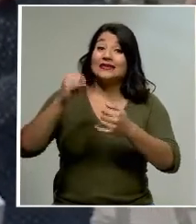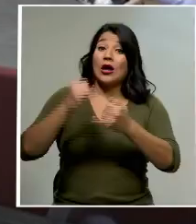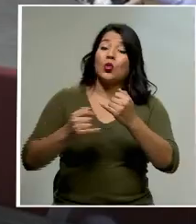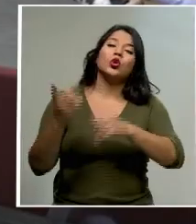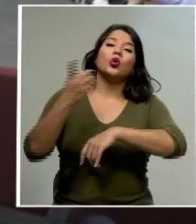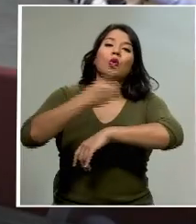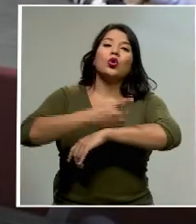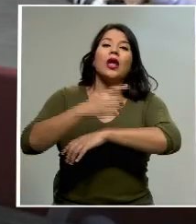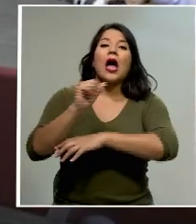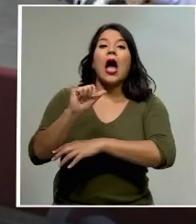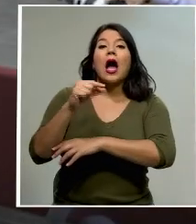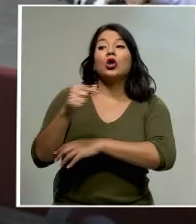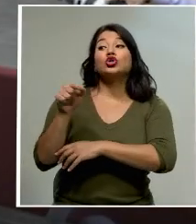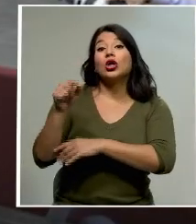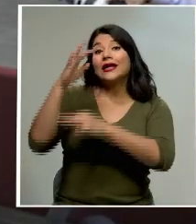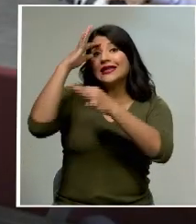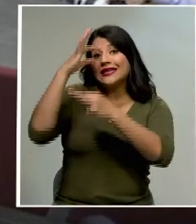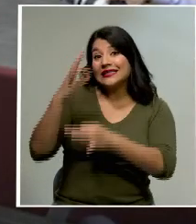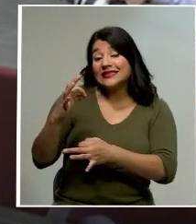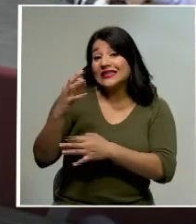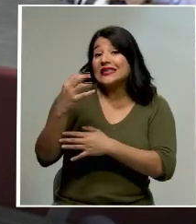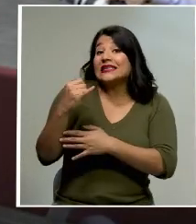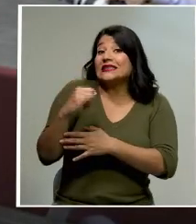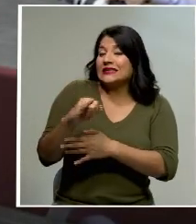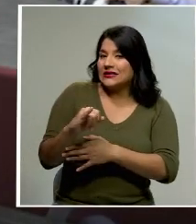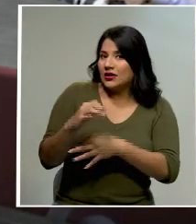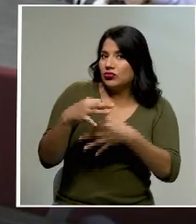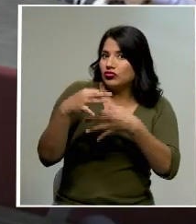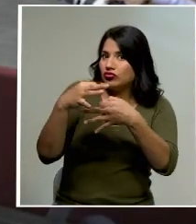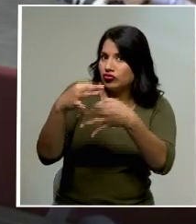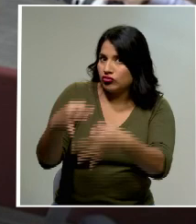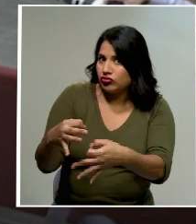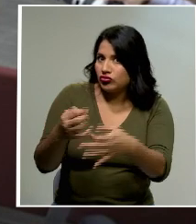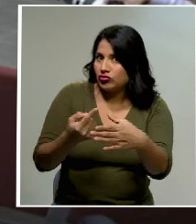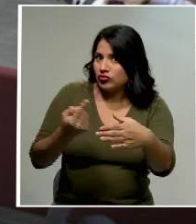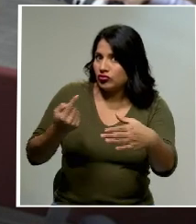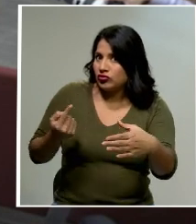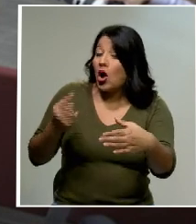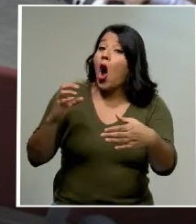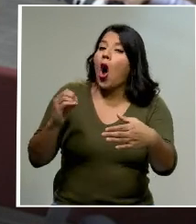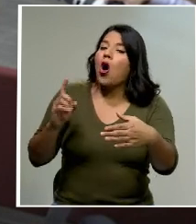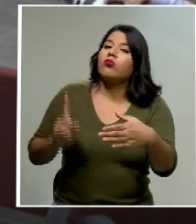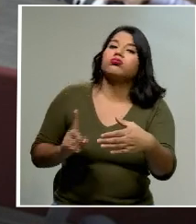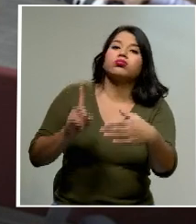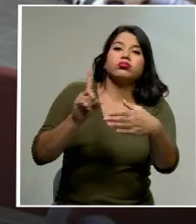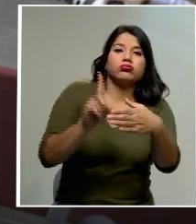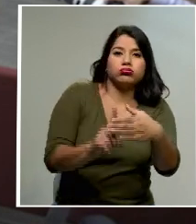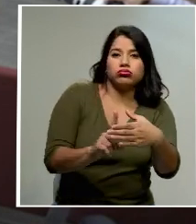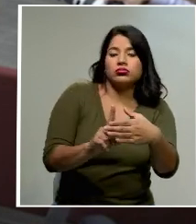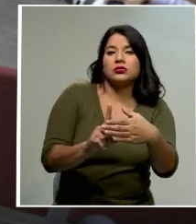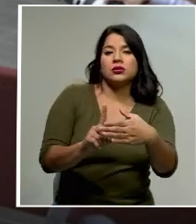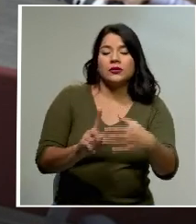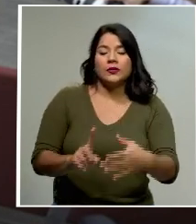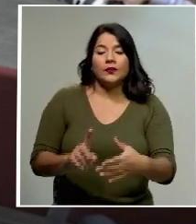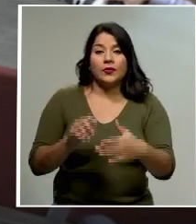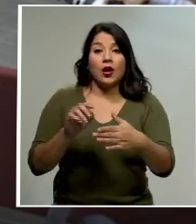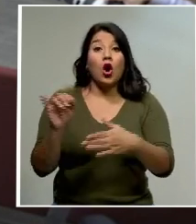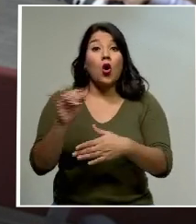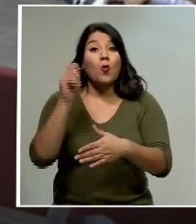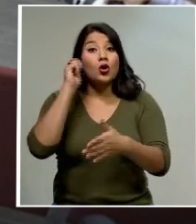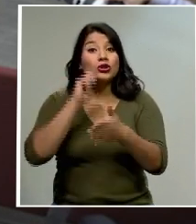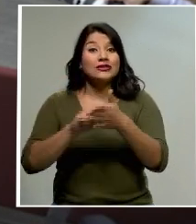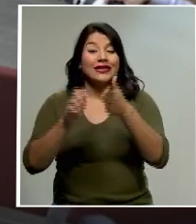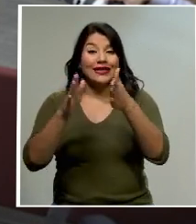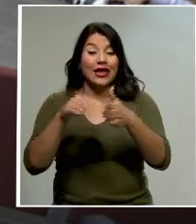Viales decida si pospone o continúa en el ejercicio de su cargo en el directorio verde y